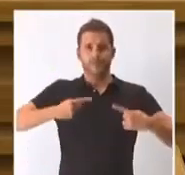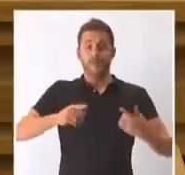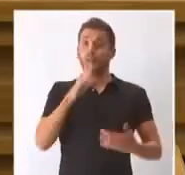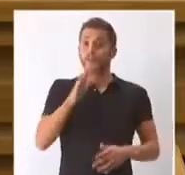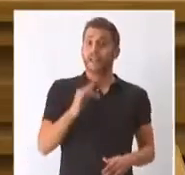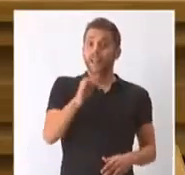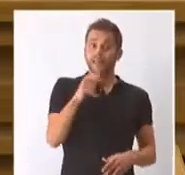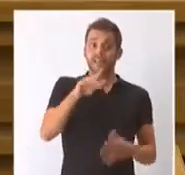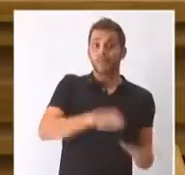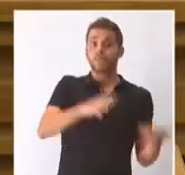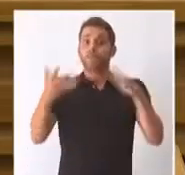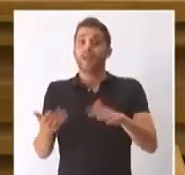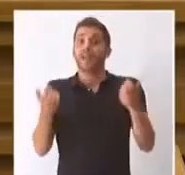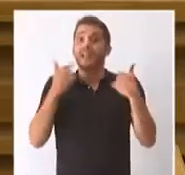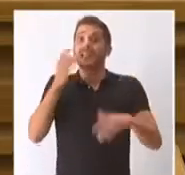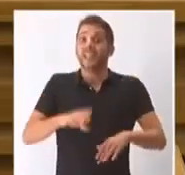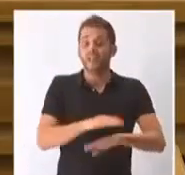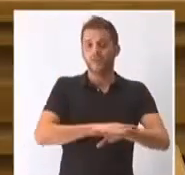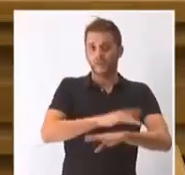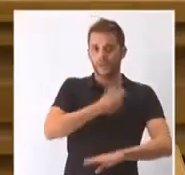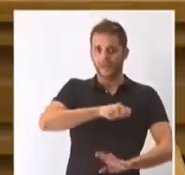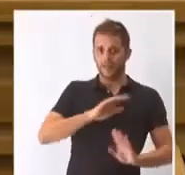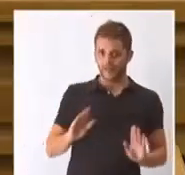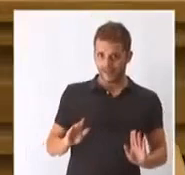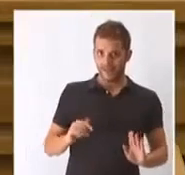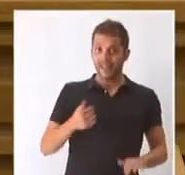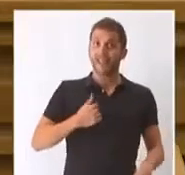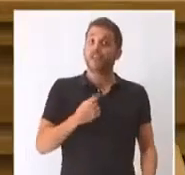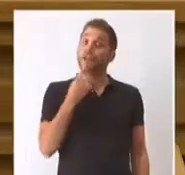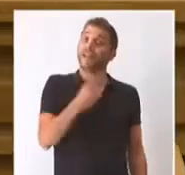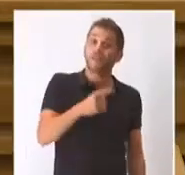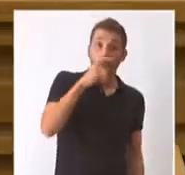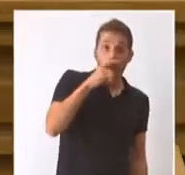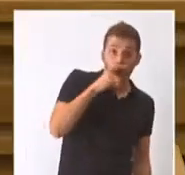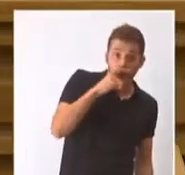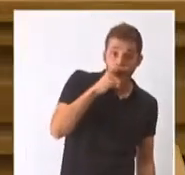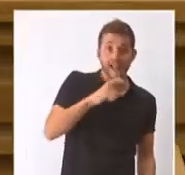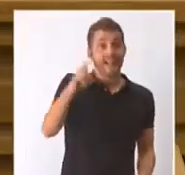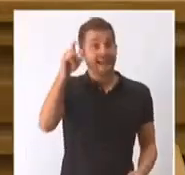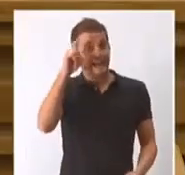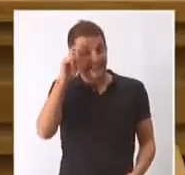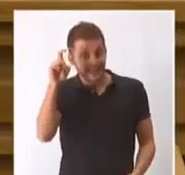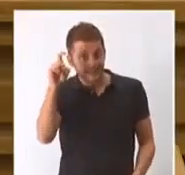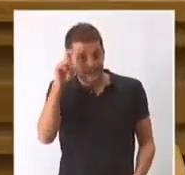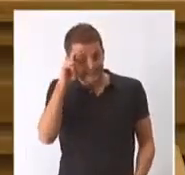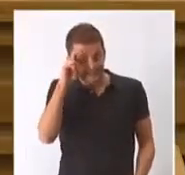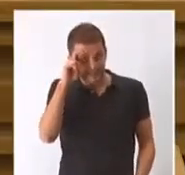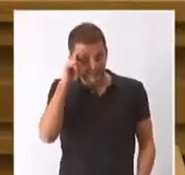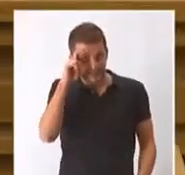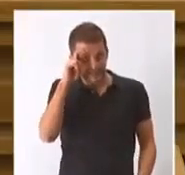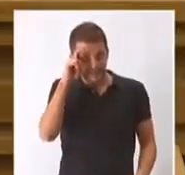traspasó es el gobierno de españa y yo le he dicho a aznar lo mismo que a zapatero y lo mismo